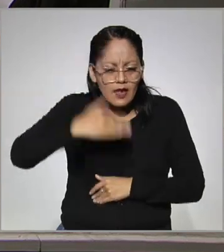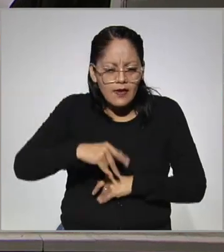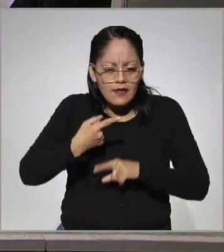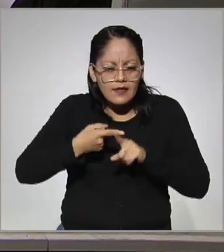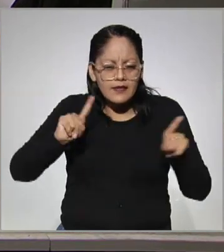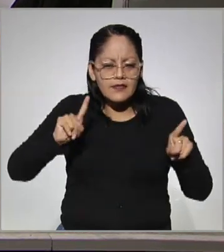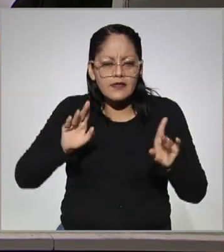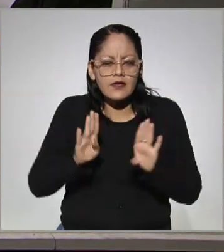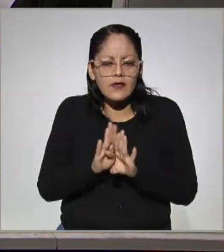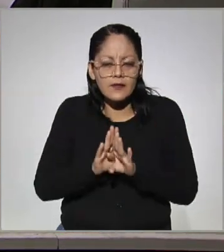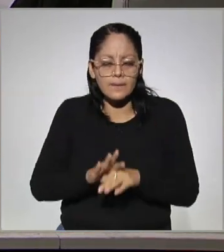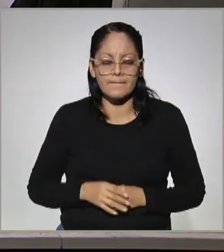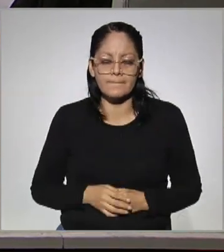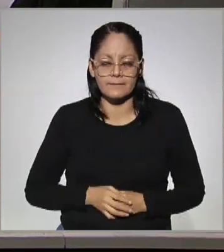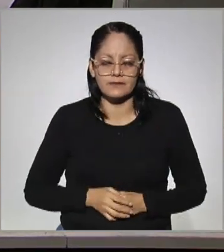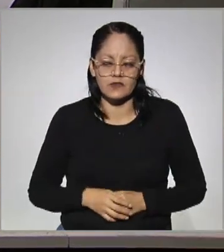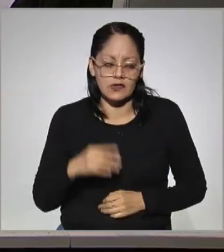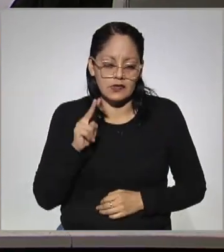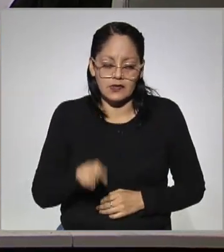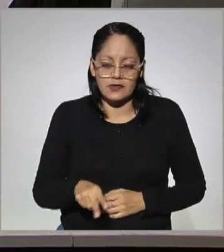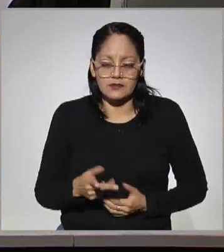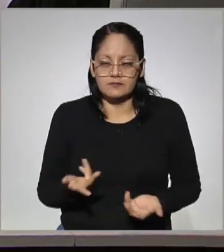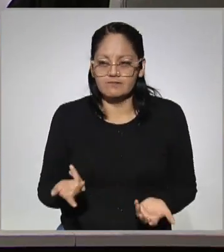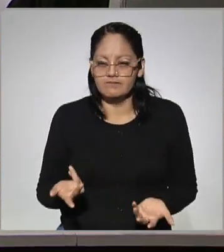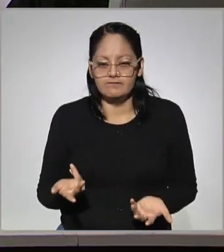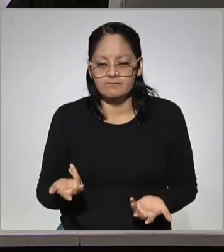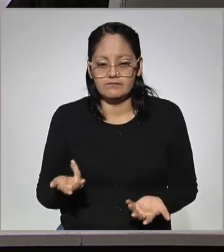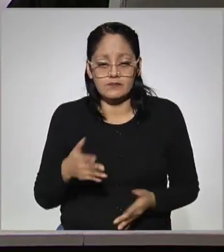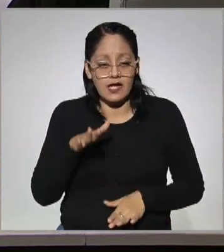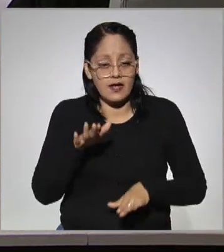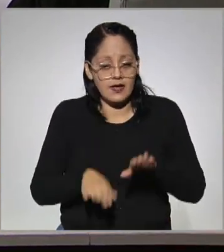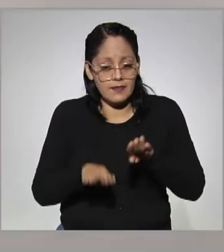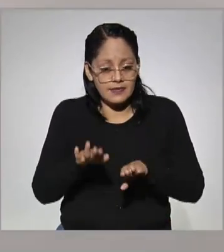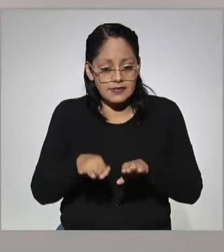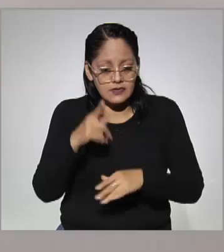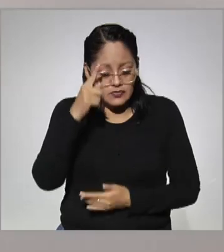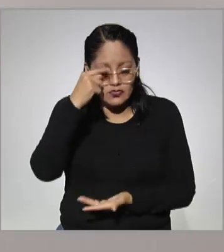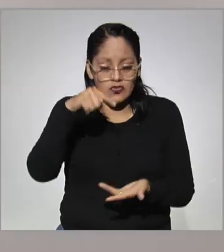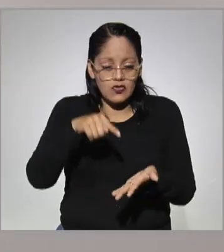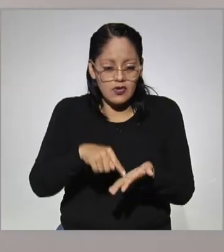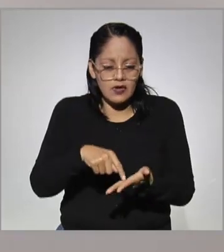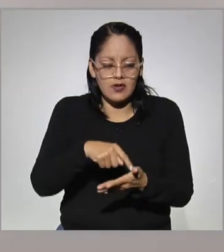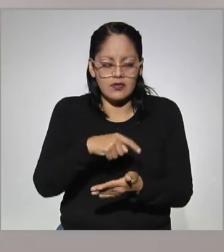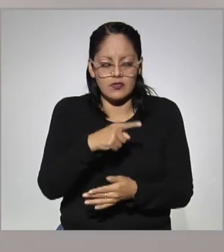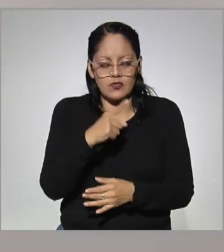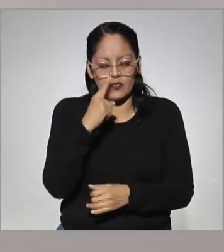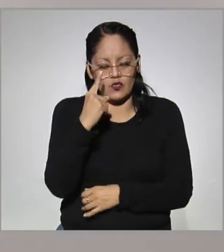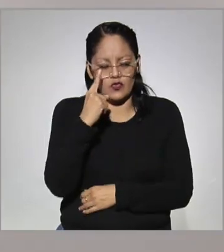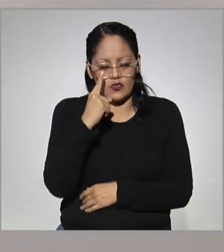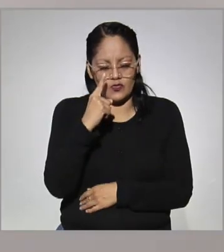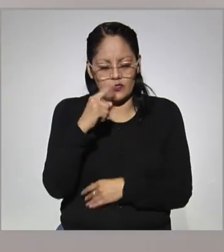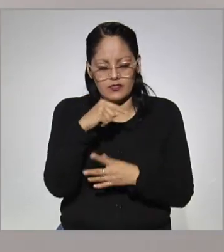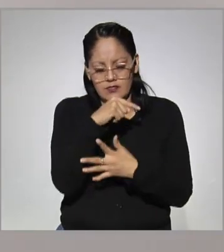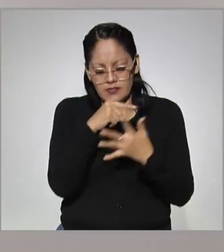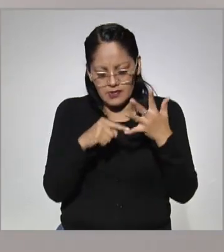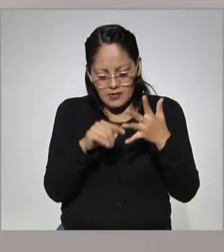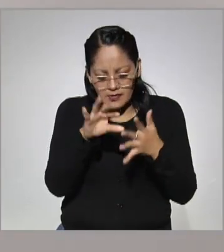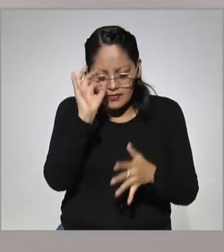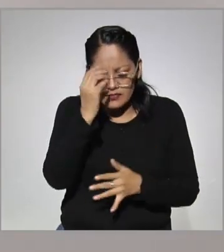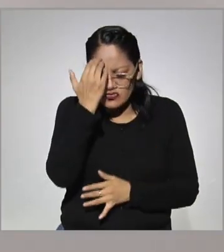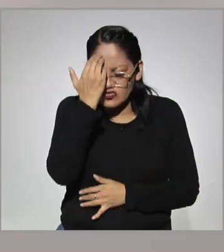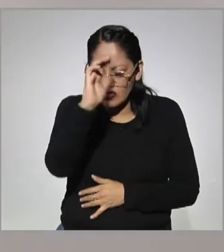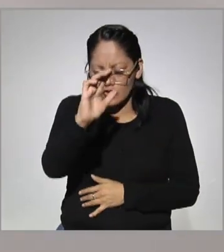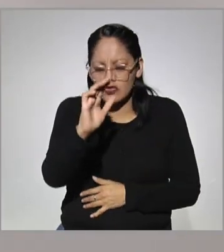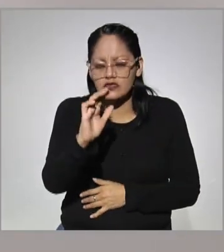diferencias? Realmente no. A veces es, creo que el principal factor, o sea, que se desconoce, por